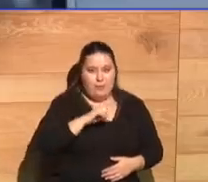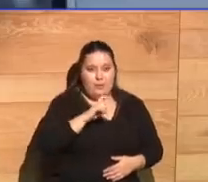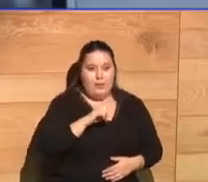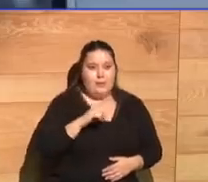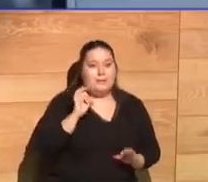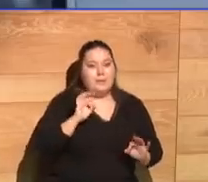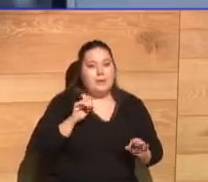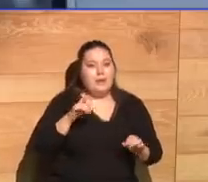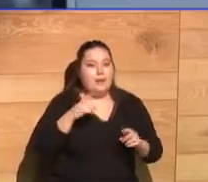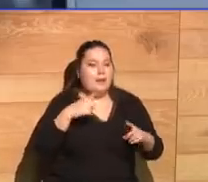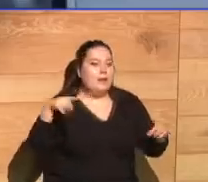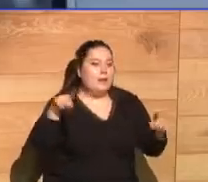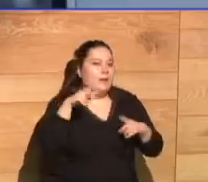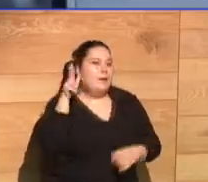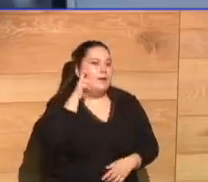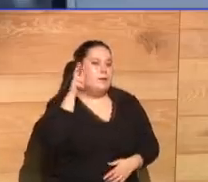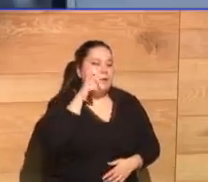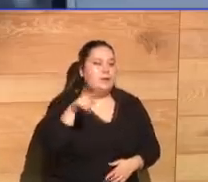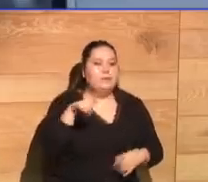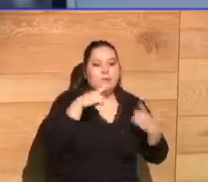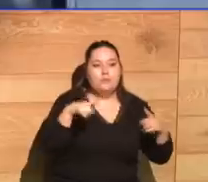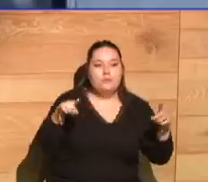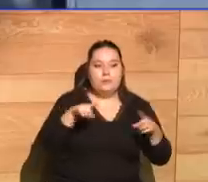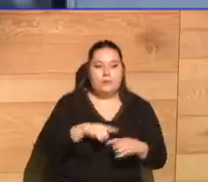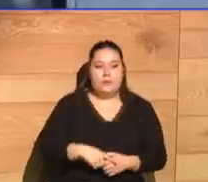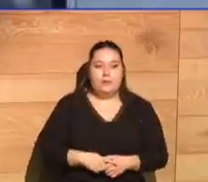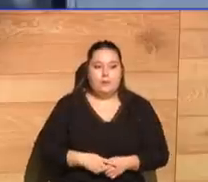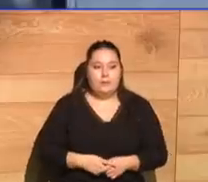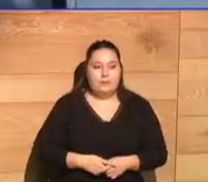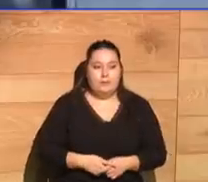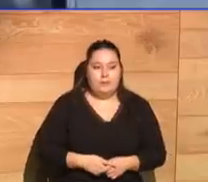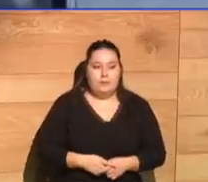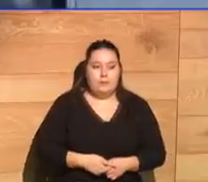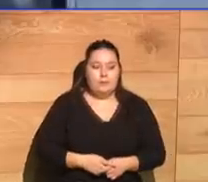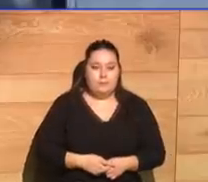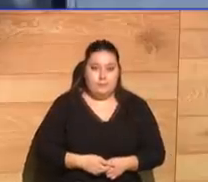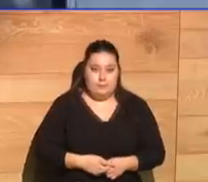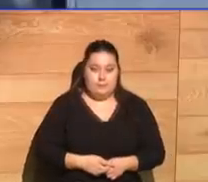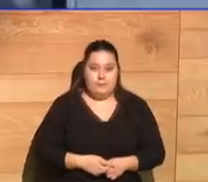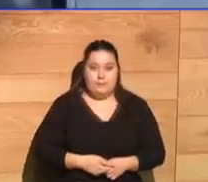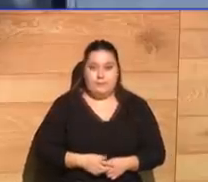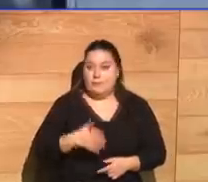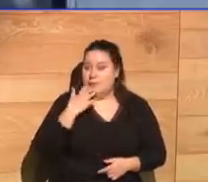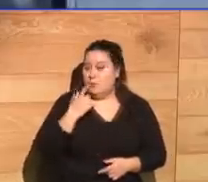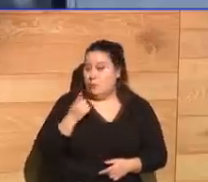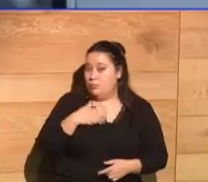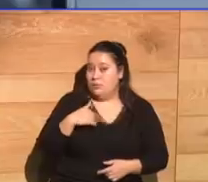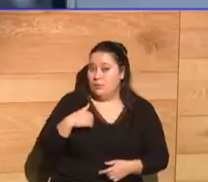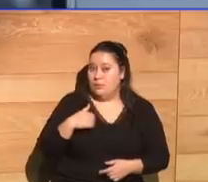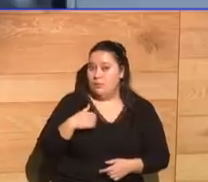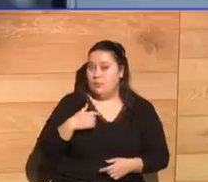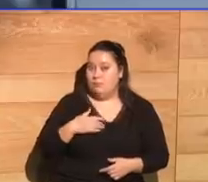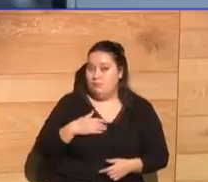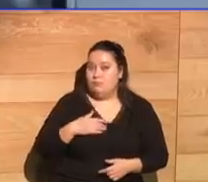todo la melodía de ese vuelo, por ejemplo. Claro, la música del canyon. Read My Mind y eso, que si quieres aquí podemos